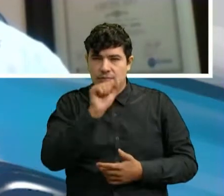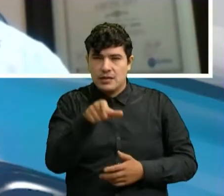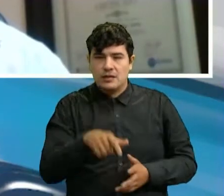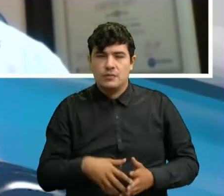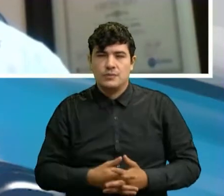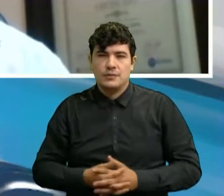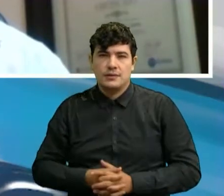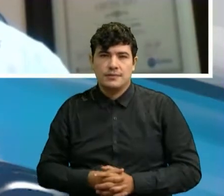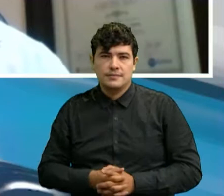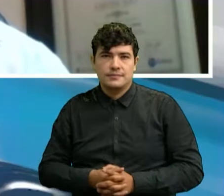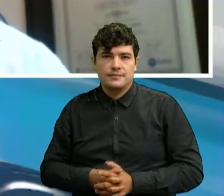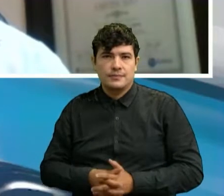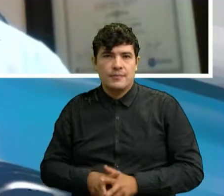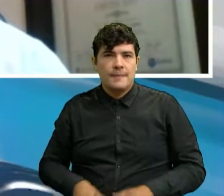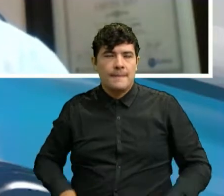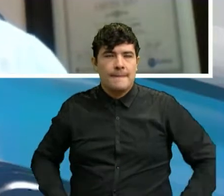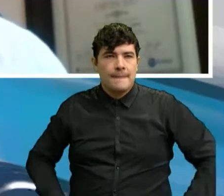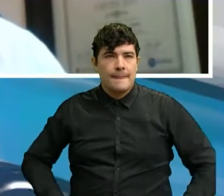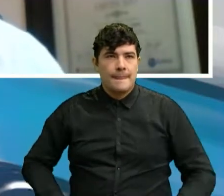para el doctor.